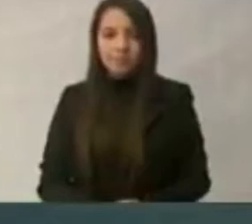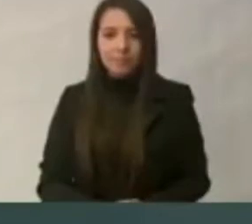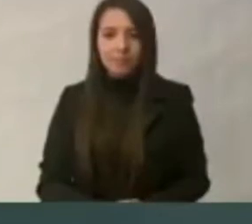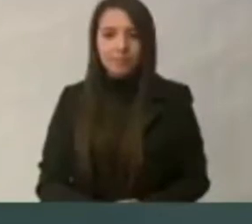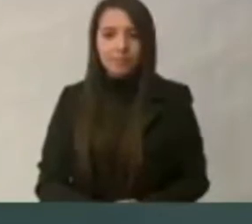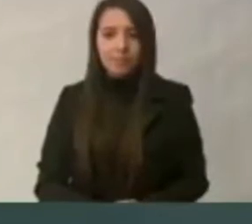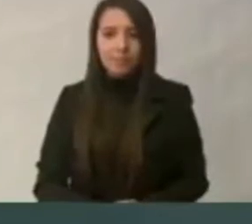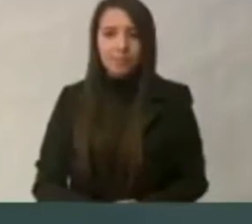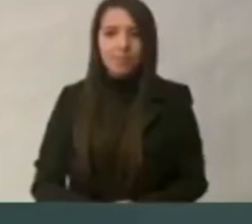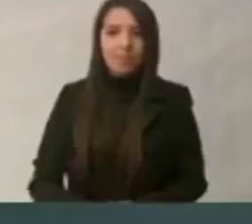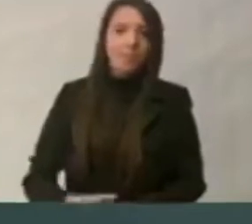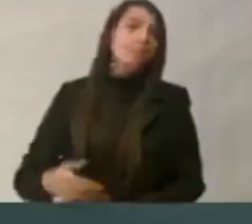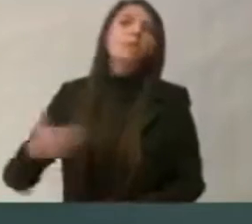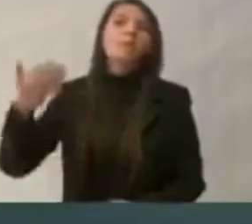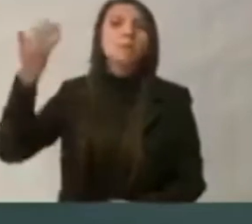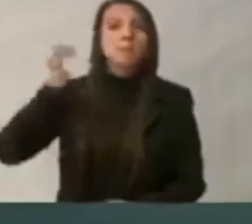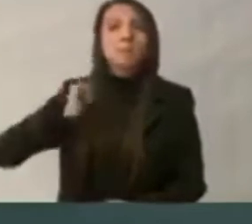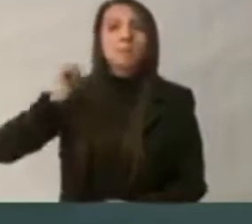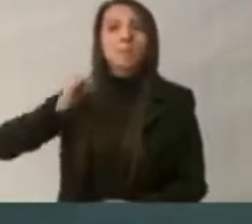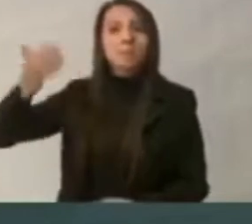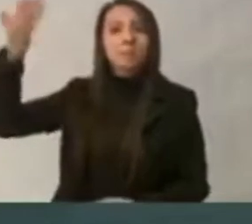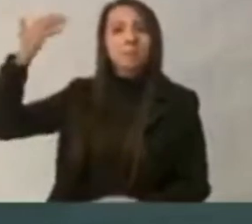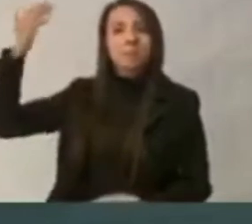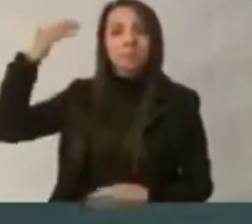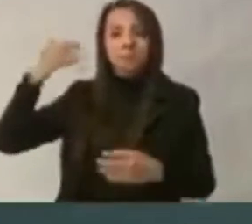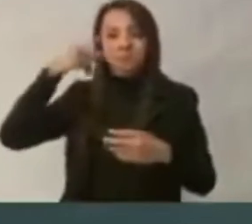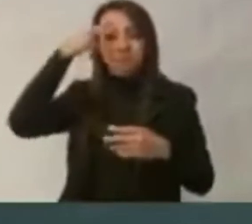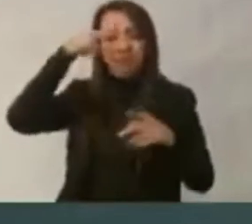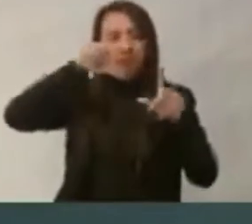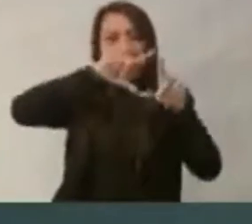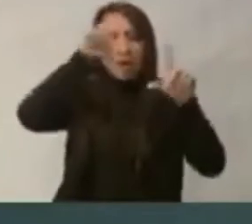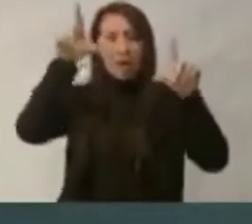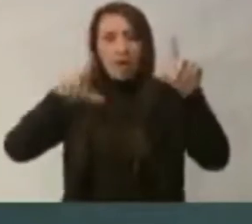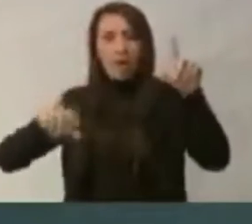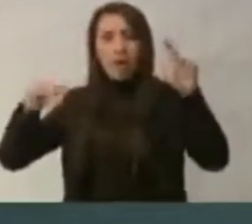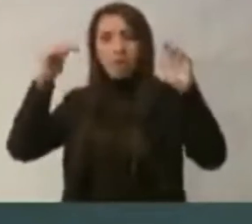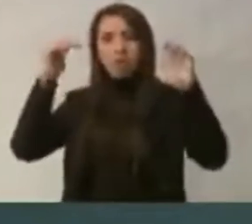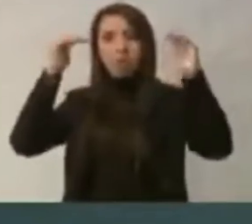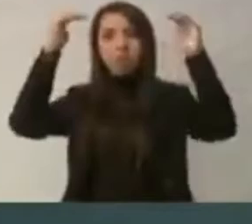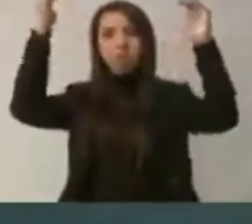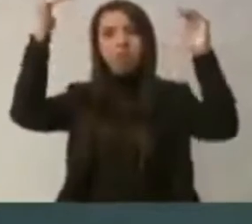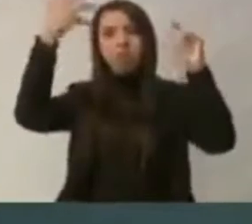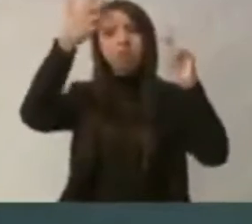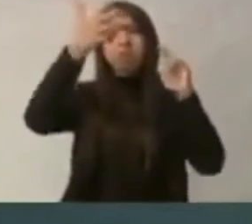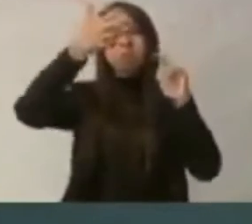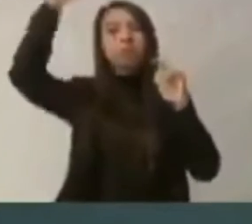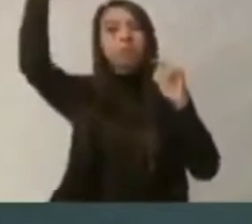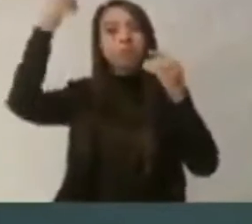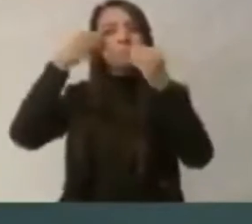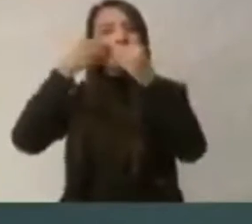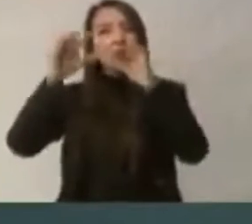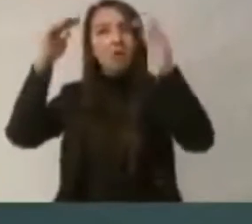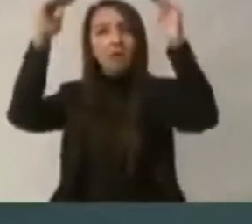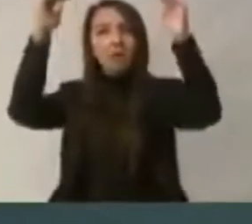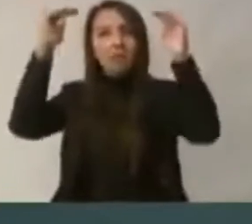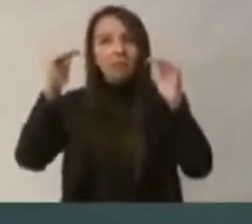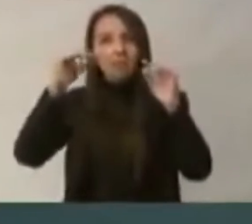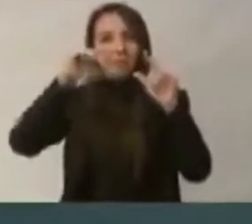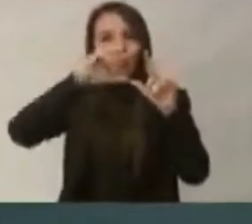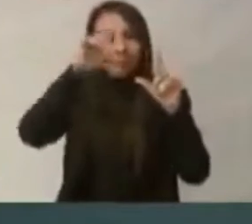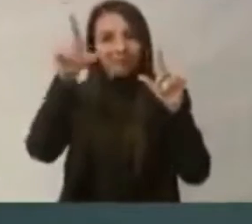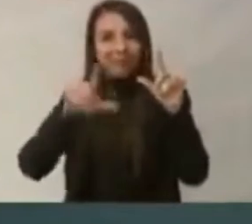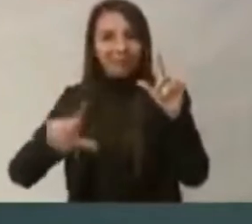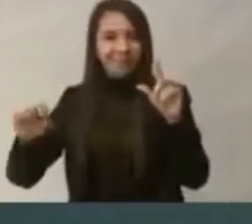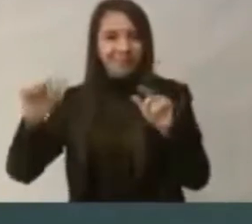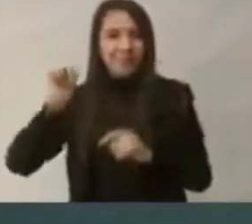la mitad de nuestro territorio, cuando ese gran zarpazo que significó la